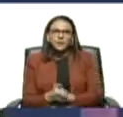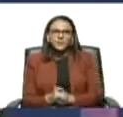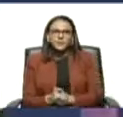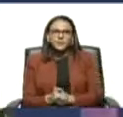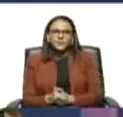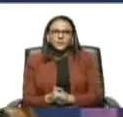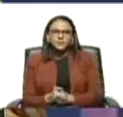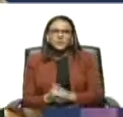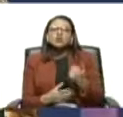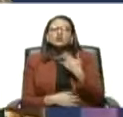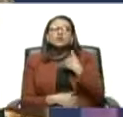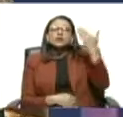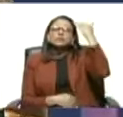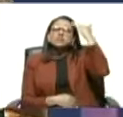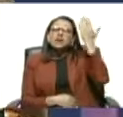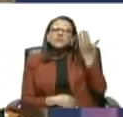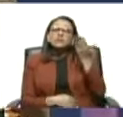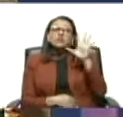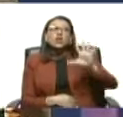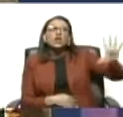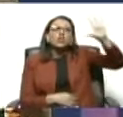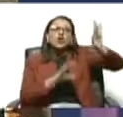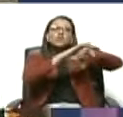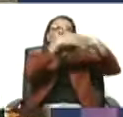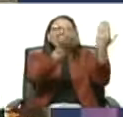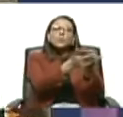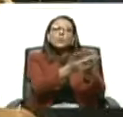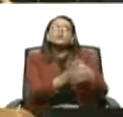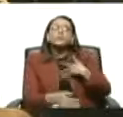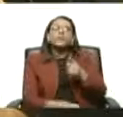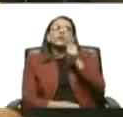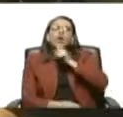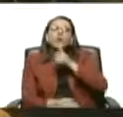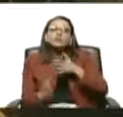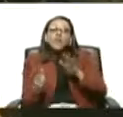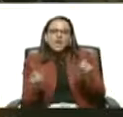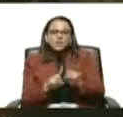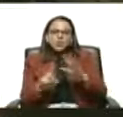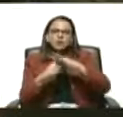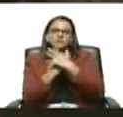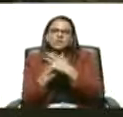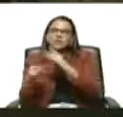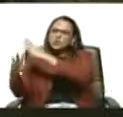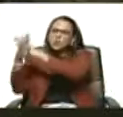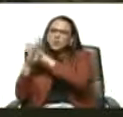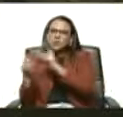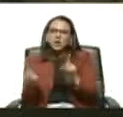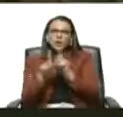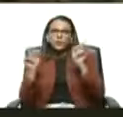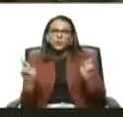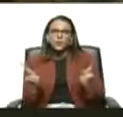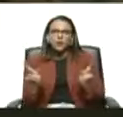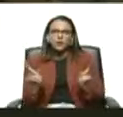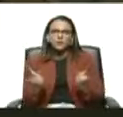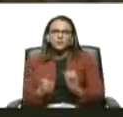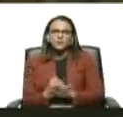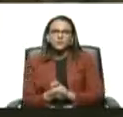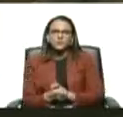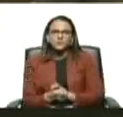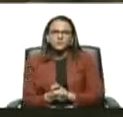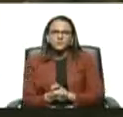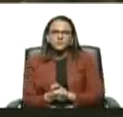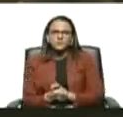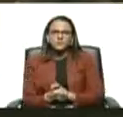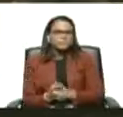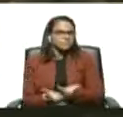Yo quisiera saber qué país en el mundo hubiese aguantado un bloqueo de esta naturaleza. De